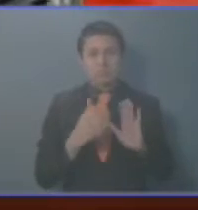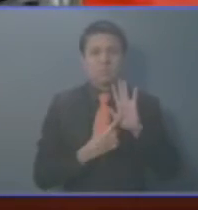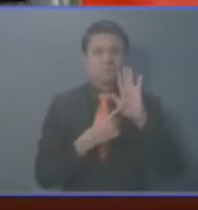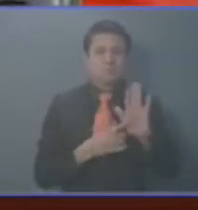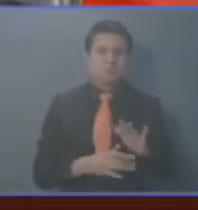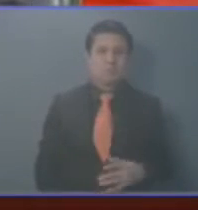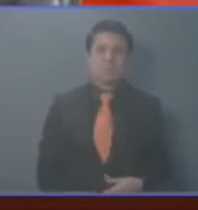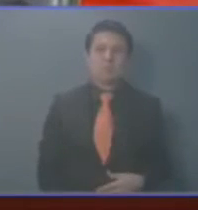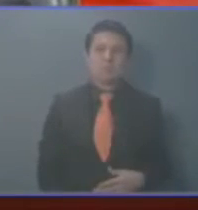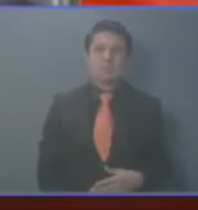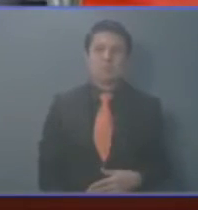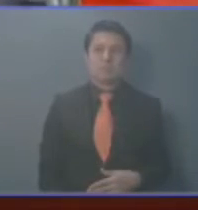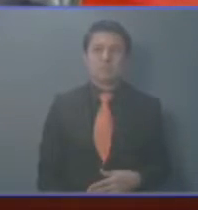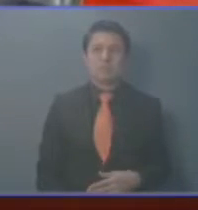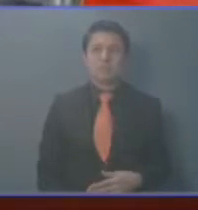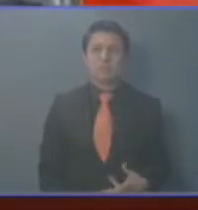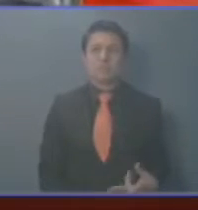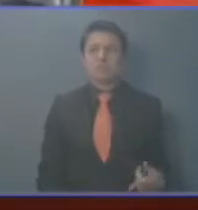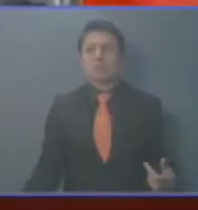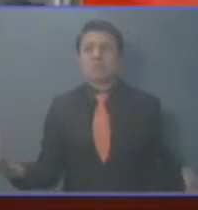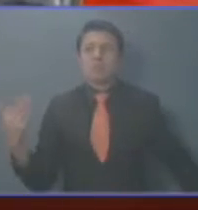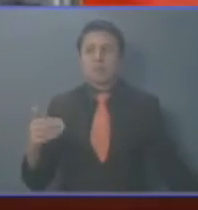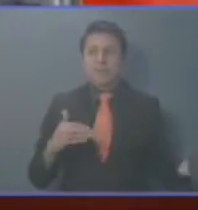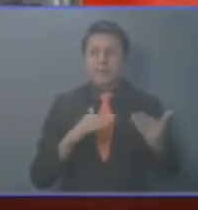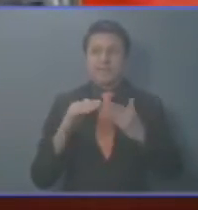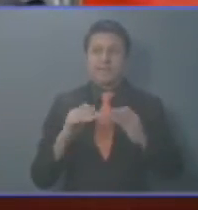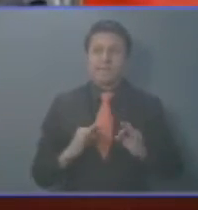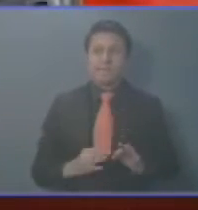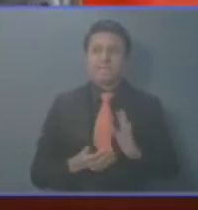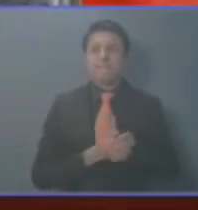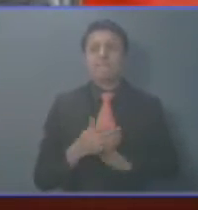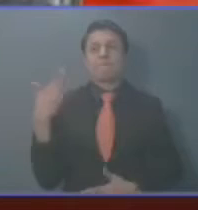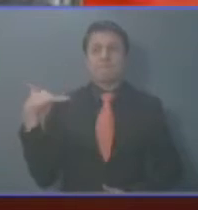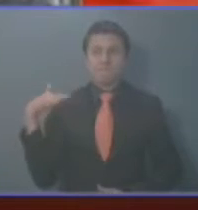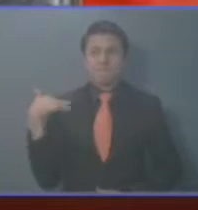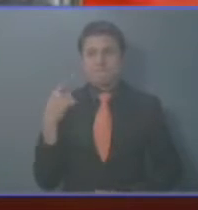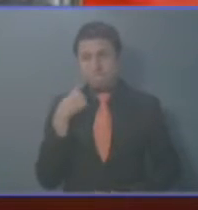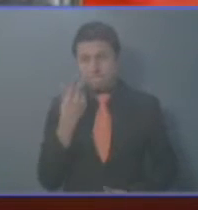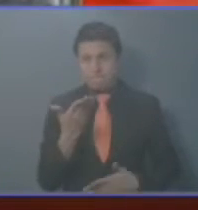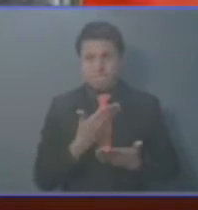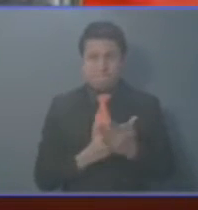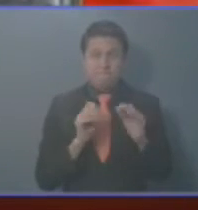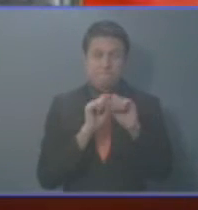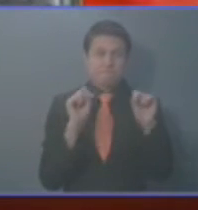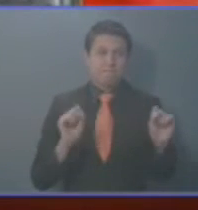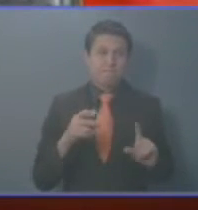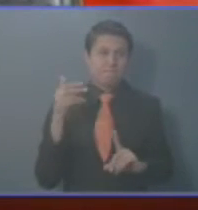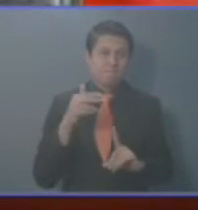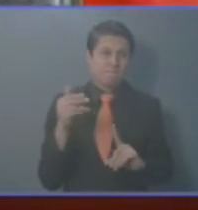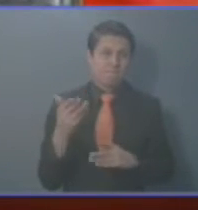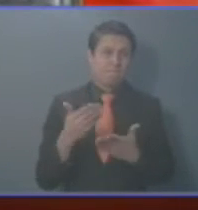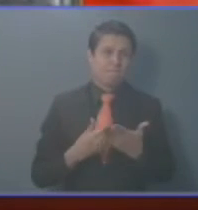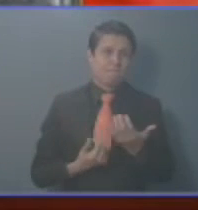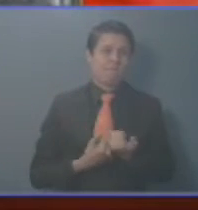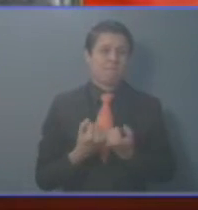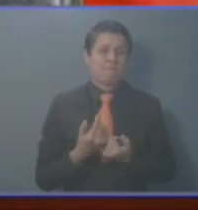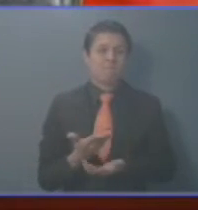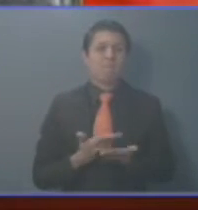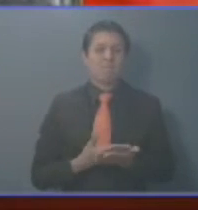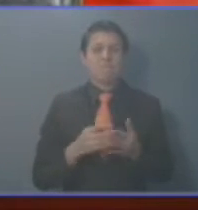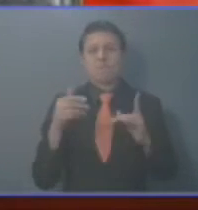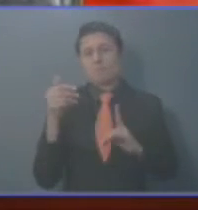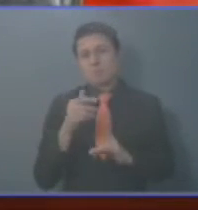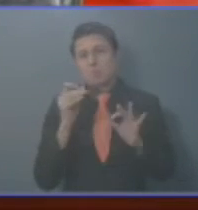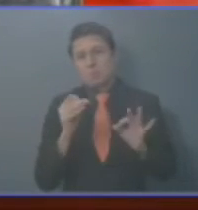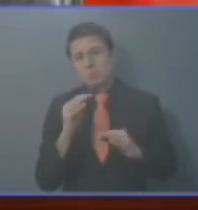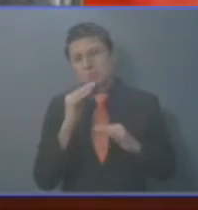exitosos. Que la experiencia indica que los países con sistemas educativos sólidos han contado con propuestas de políticas